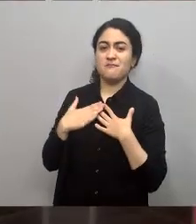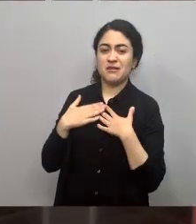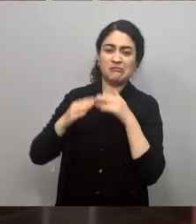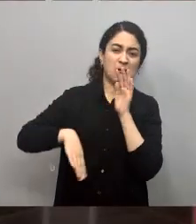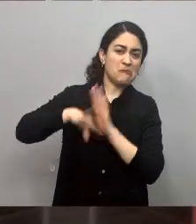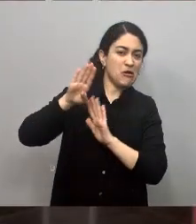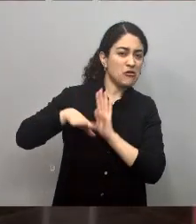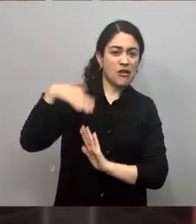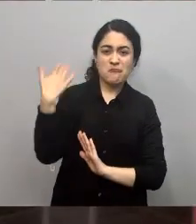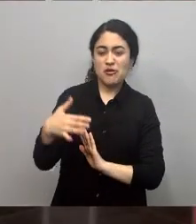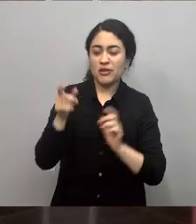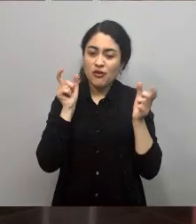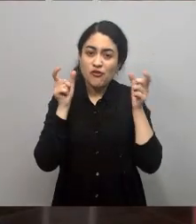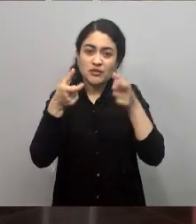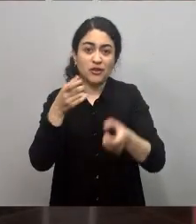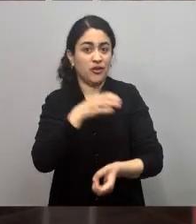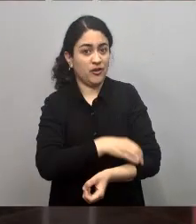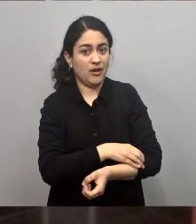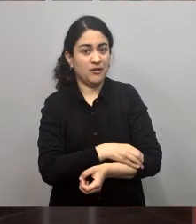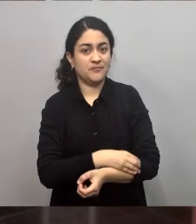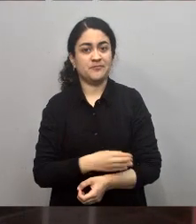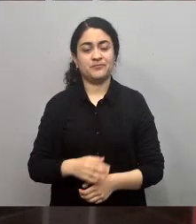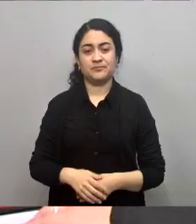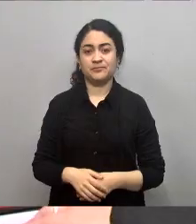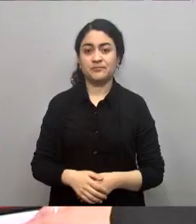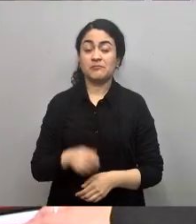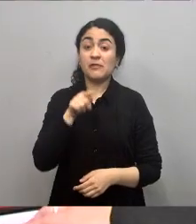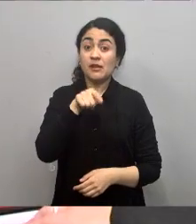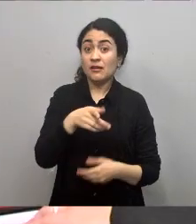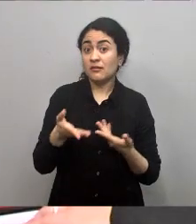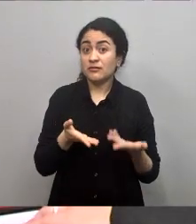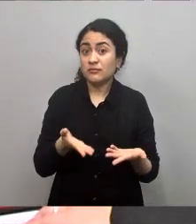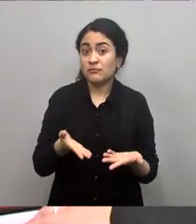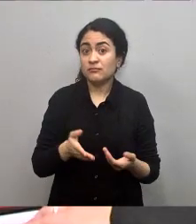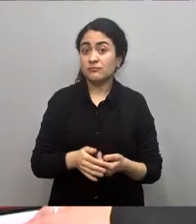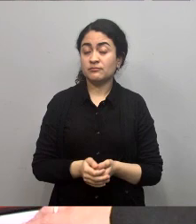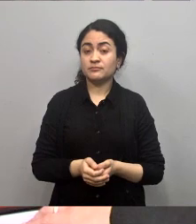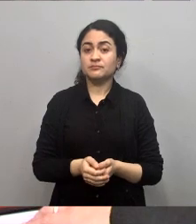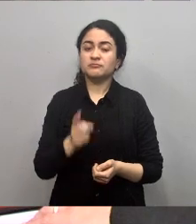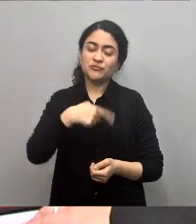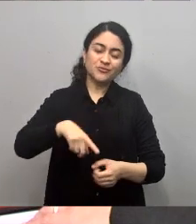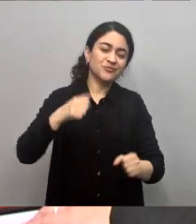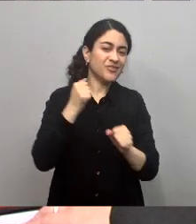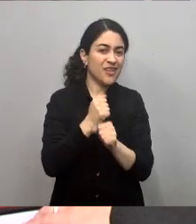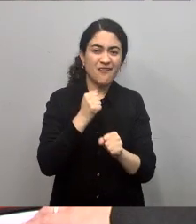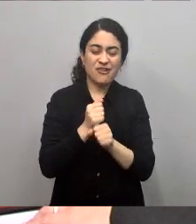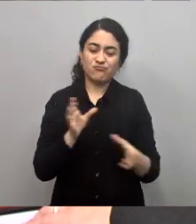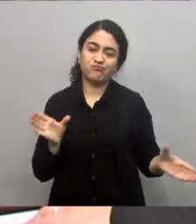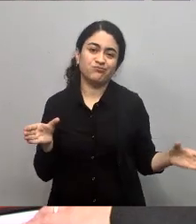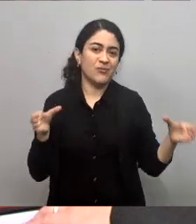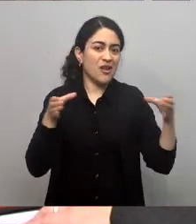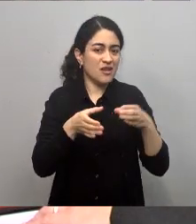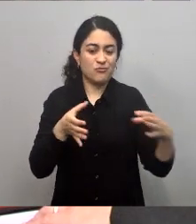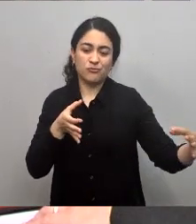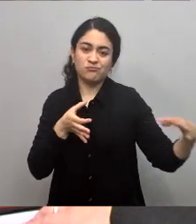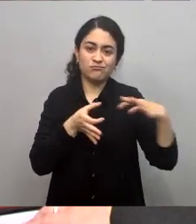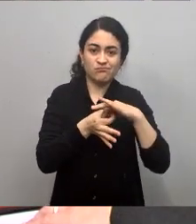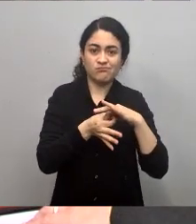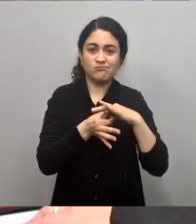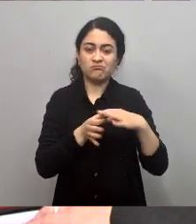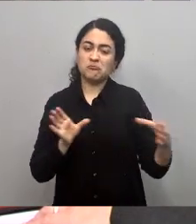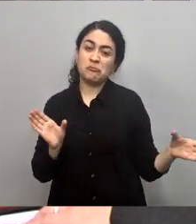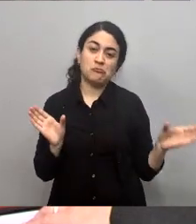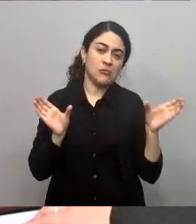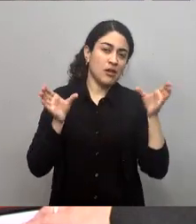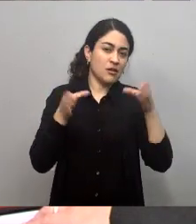mí una mayoría importante de consejeros regionales. Y en ese sentido he hecho un trabajo fuerte en equipo. Aquí cuento